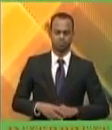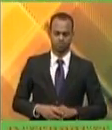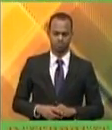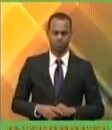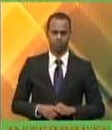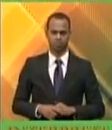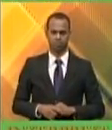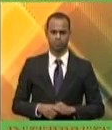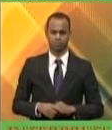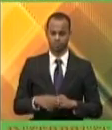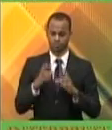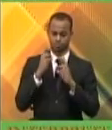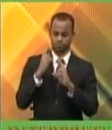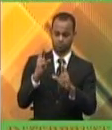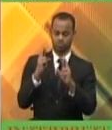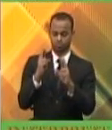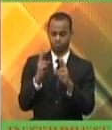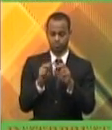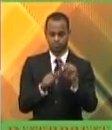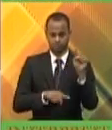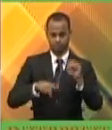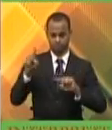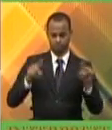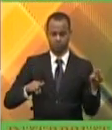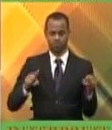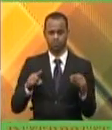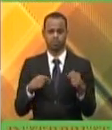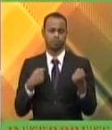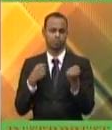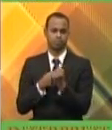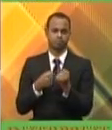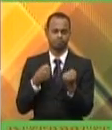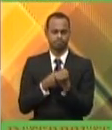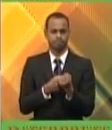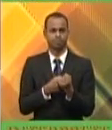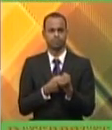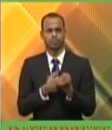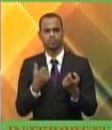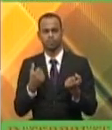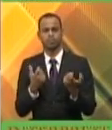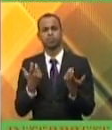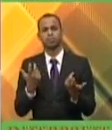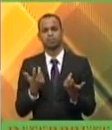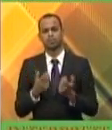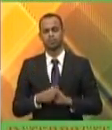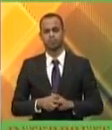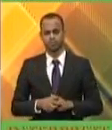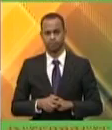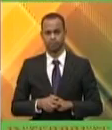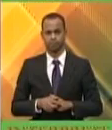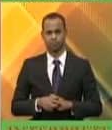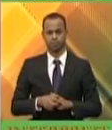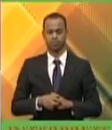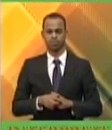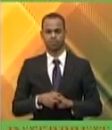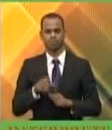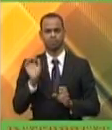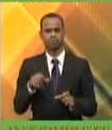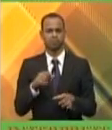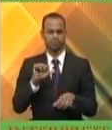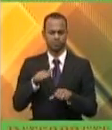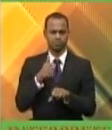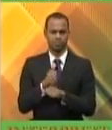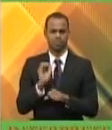el respeto a la diversidad colabora o auspicia a a crear